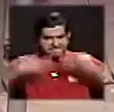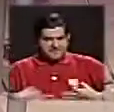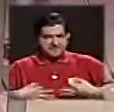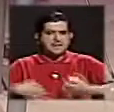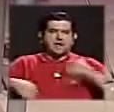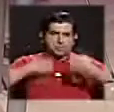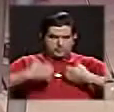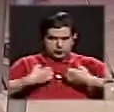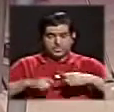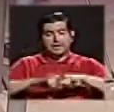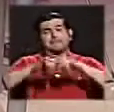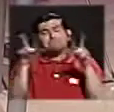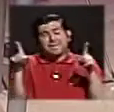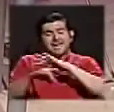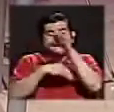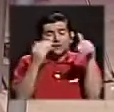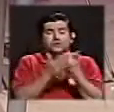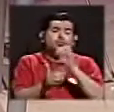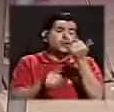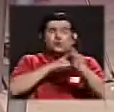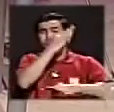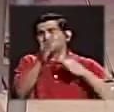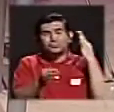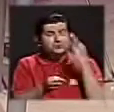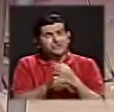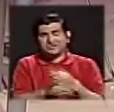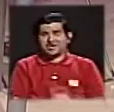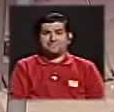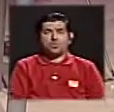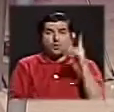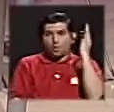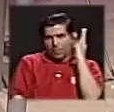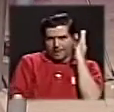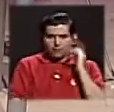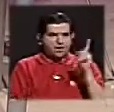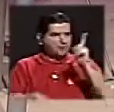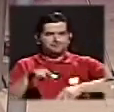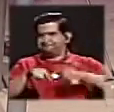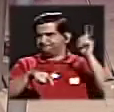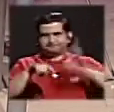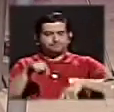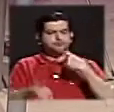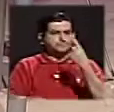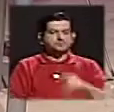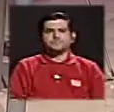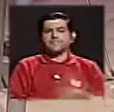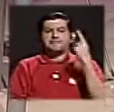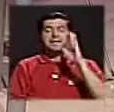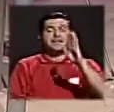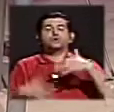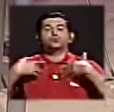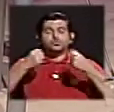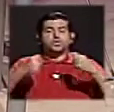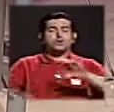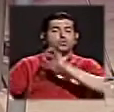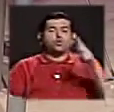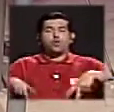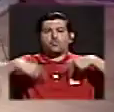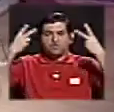ser emocional. Sin embargo, todos los otros tipos en los que una mujer no pueda decir que está en peligro su salud o su